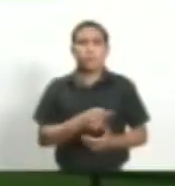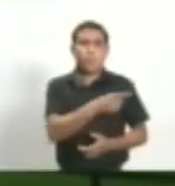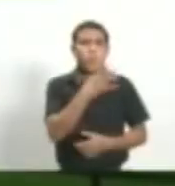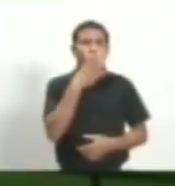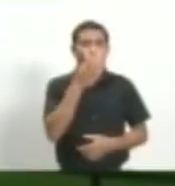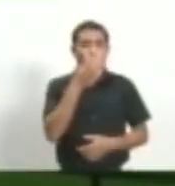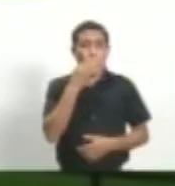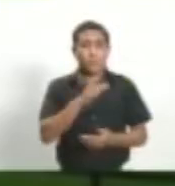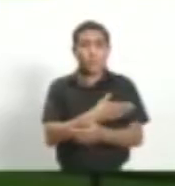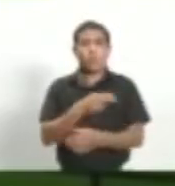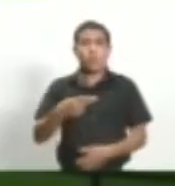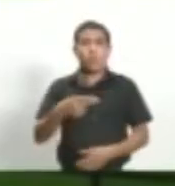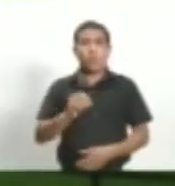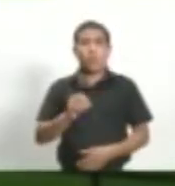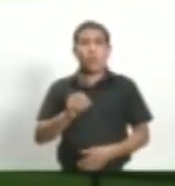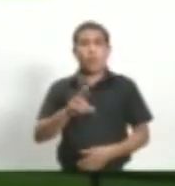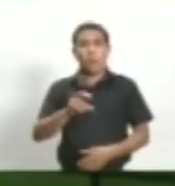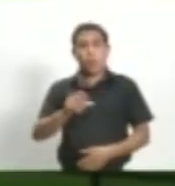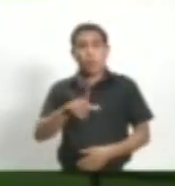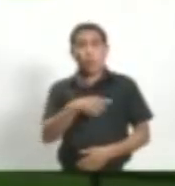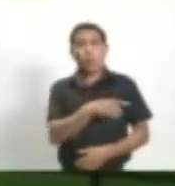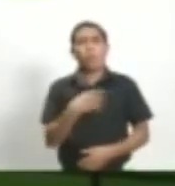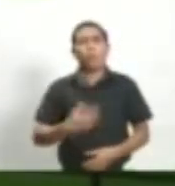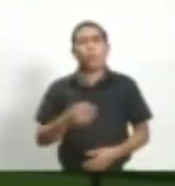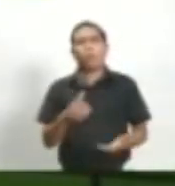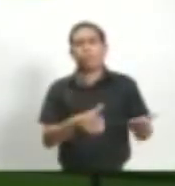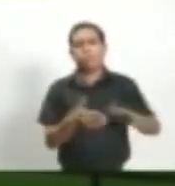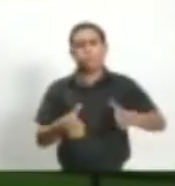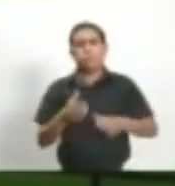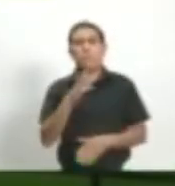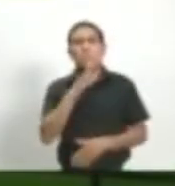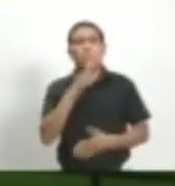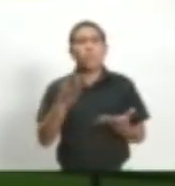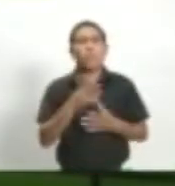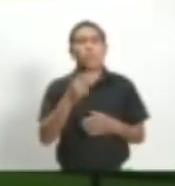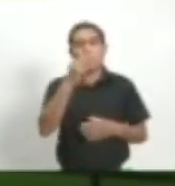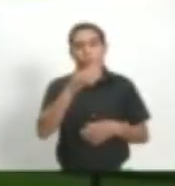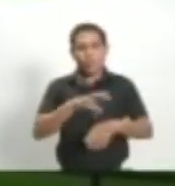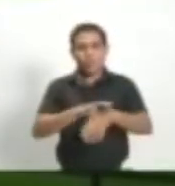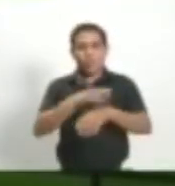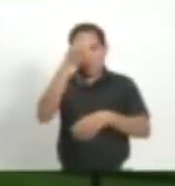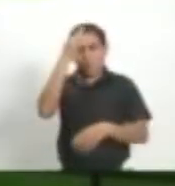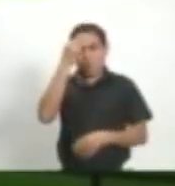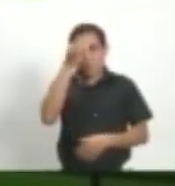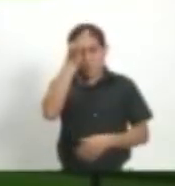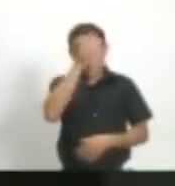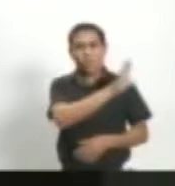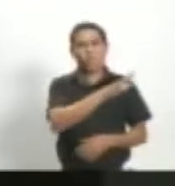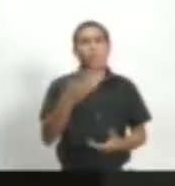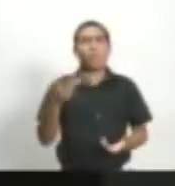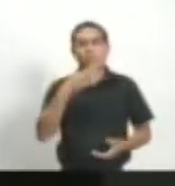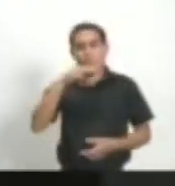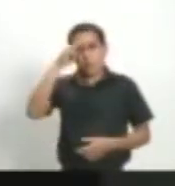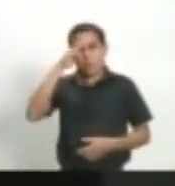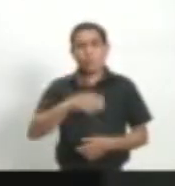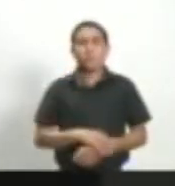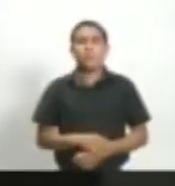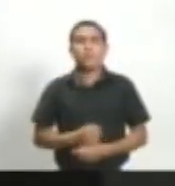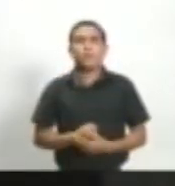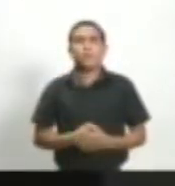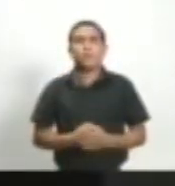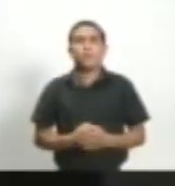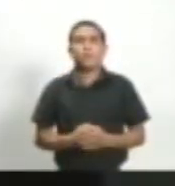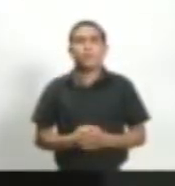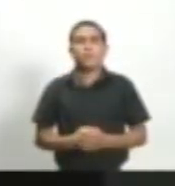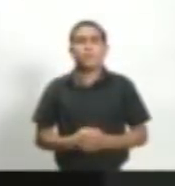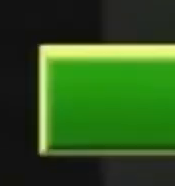cantante colombiano Harold Orozco a los 70 años en una clínica de Medellín tras sufrir complicaciones cardíacas. Es el día